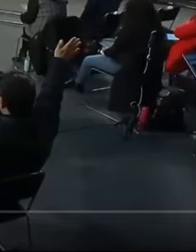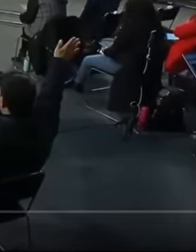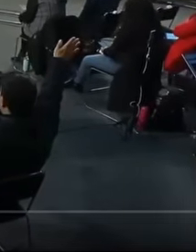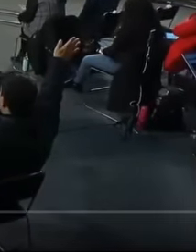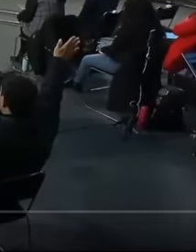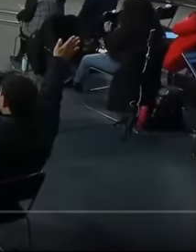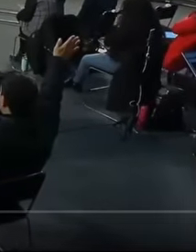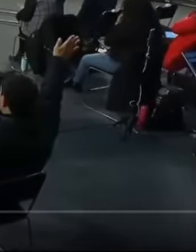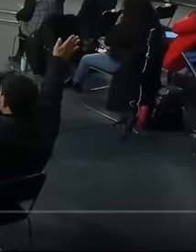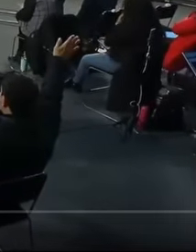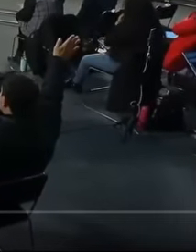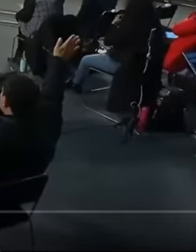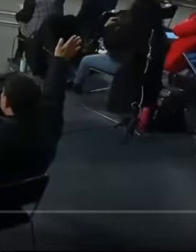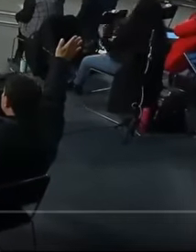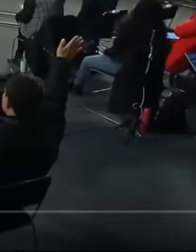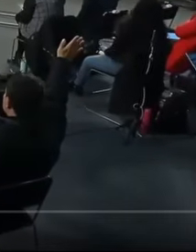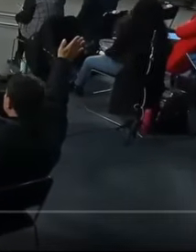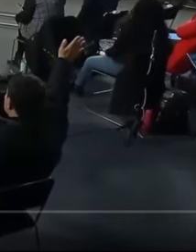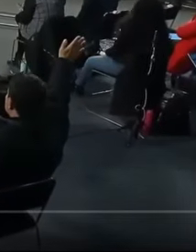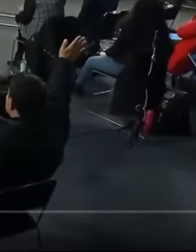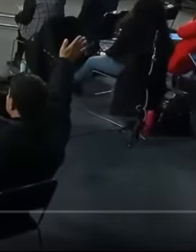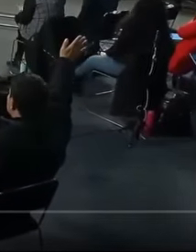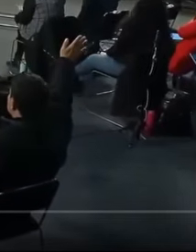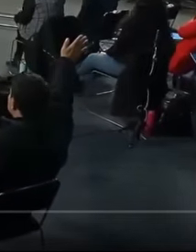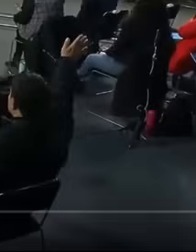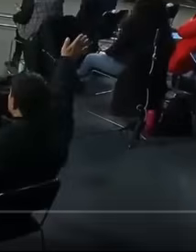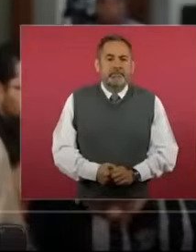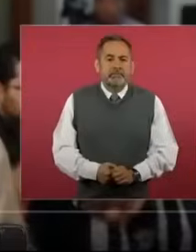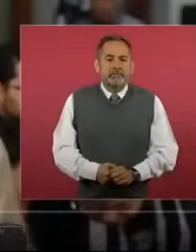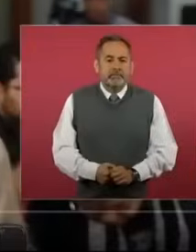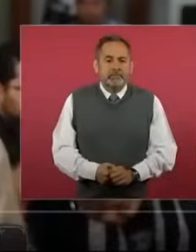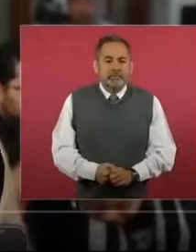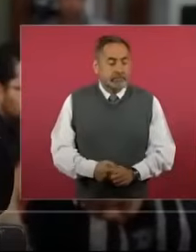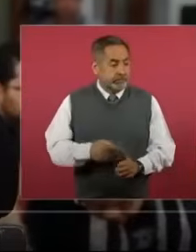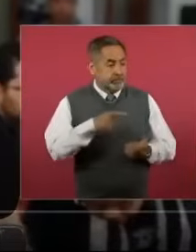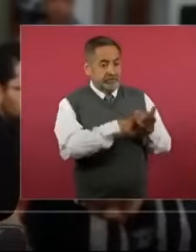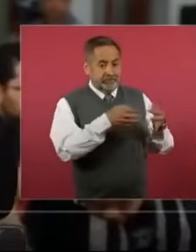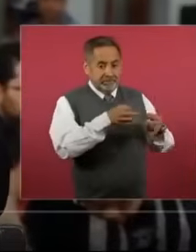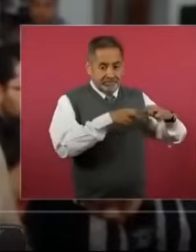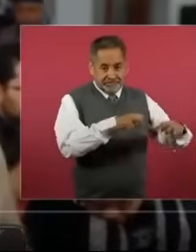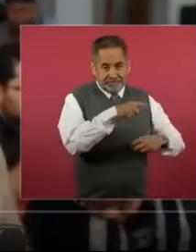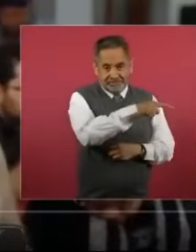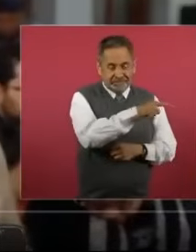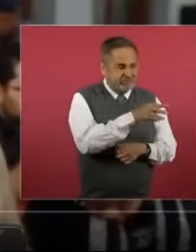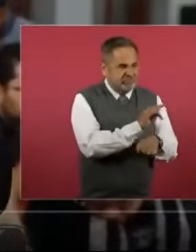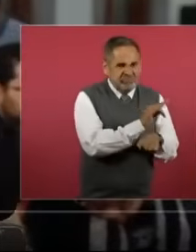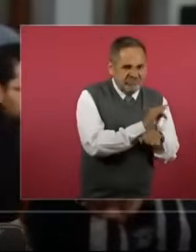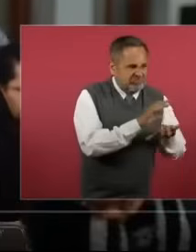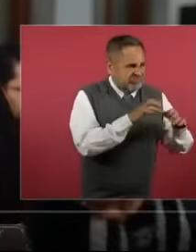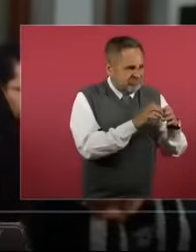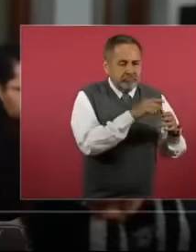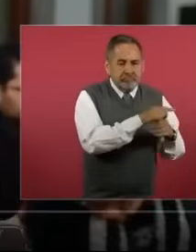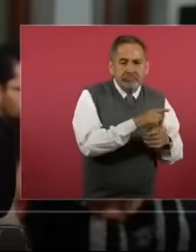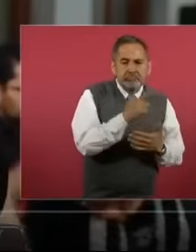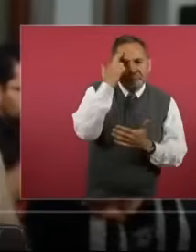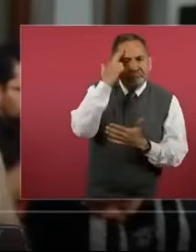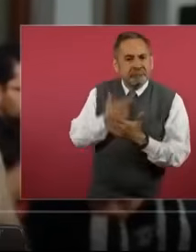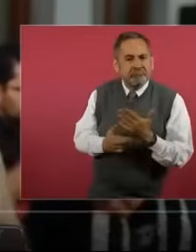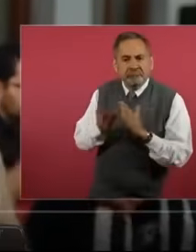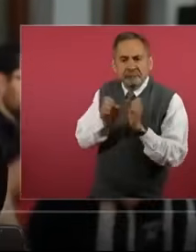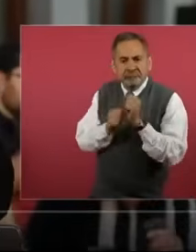la Cámara de Diputados y Senadores, y por supuesto, los vemos constantemente ahí en el Poder Judicial. Mucho